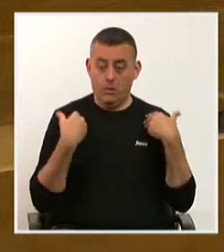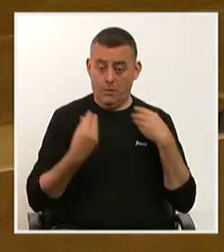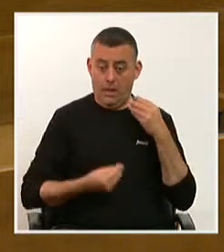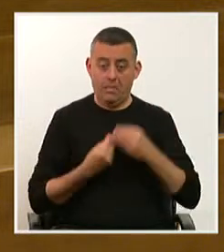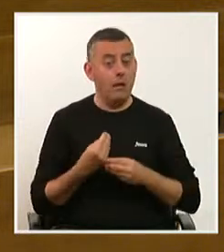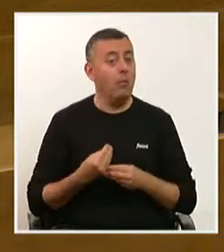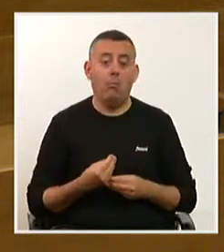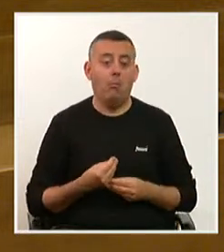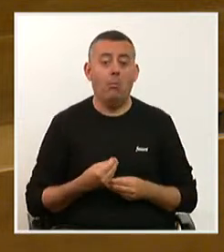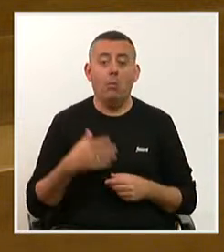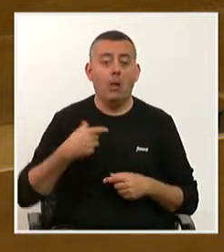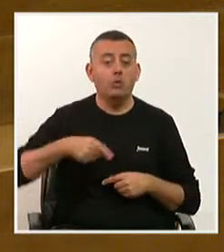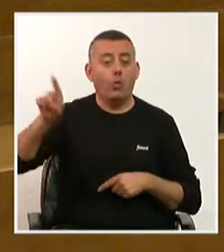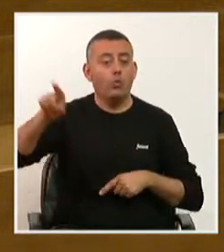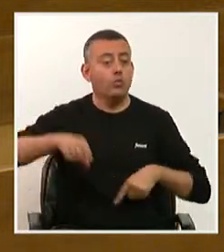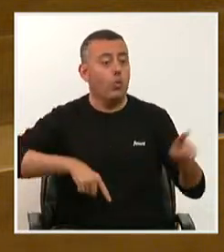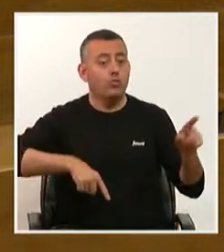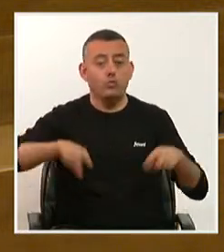dier